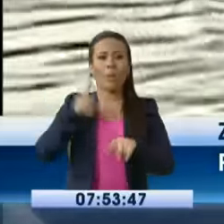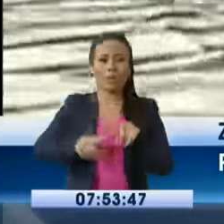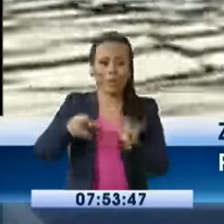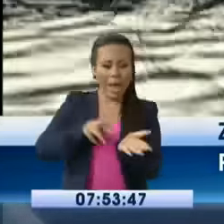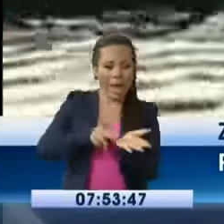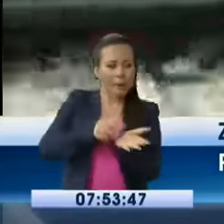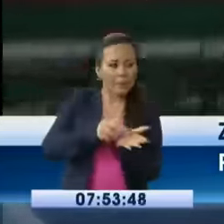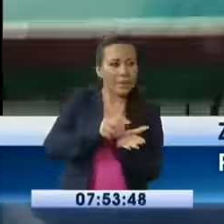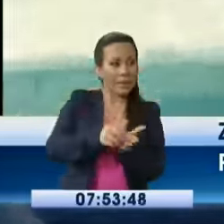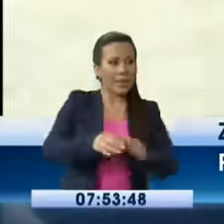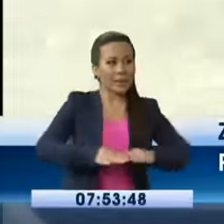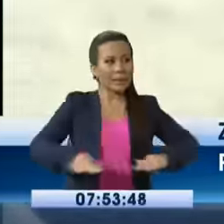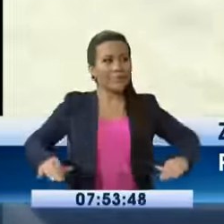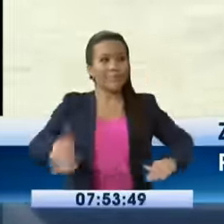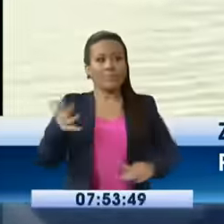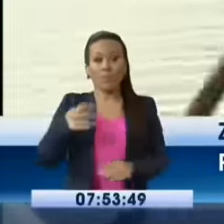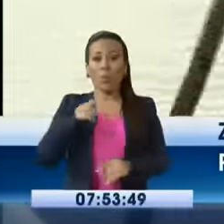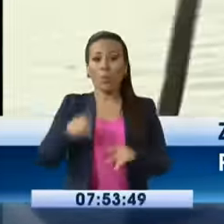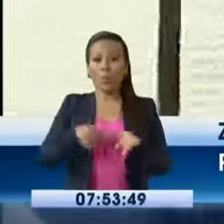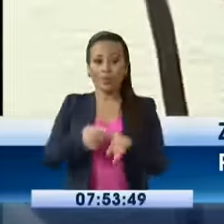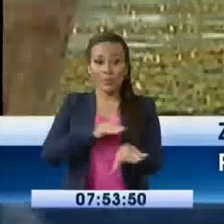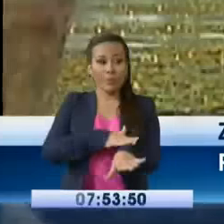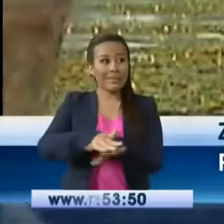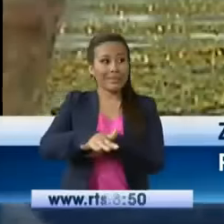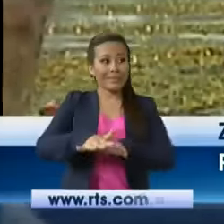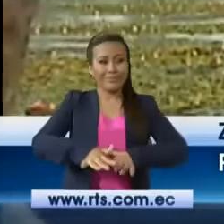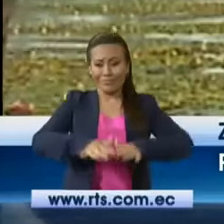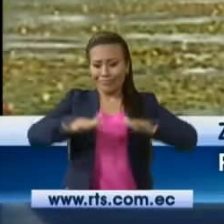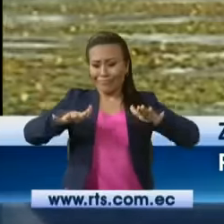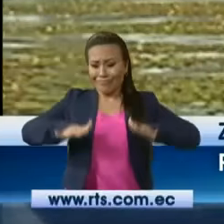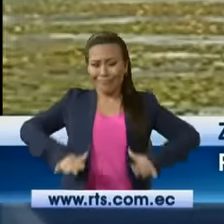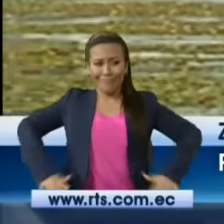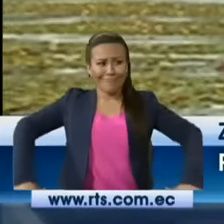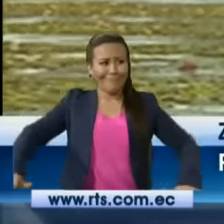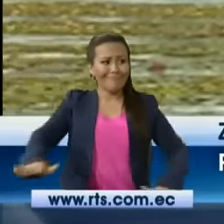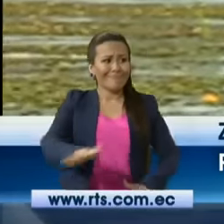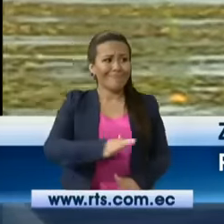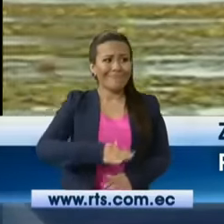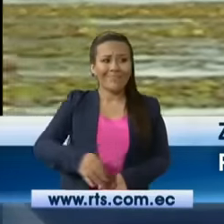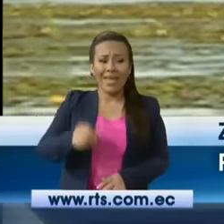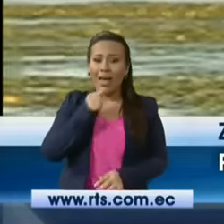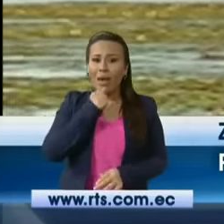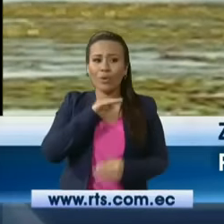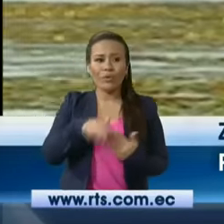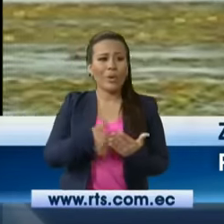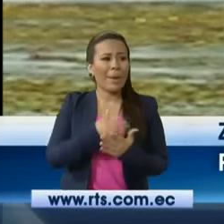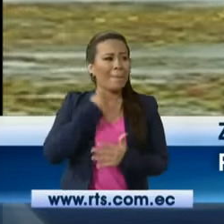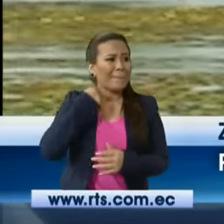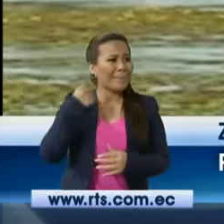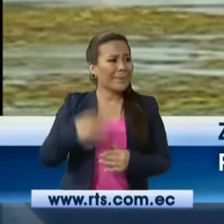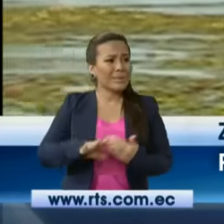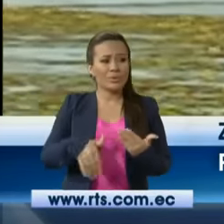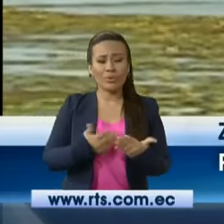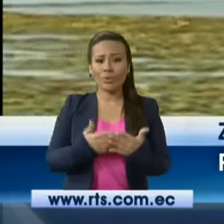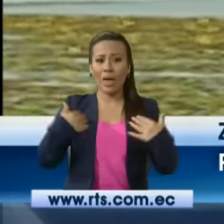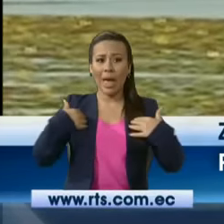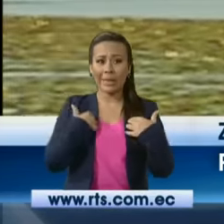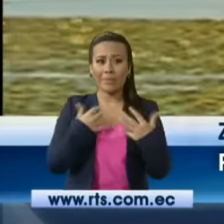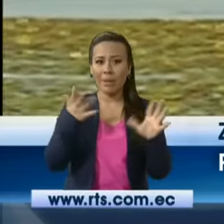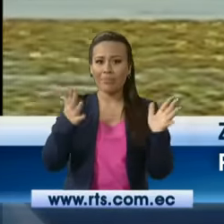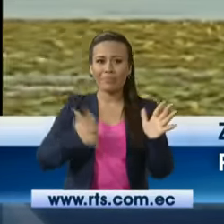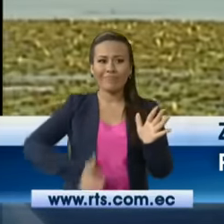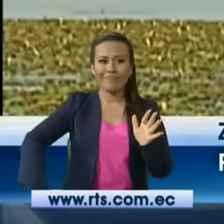hace semanas, cuando el río Daule se inundó en el sector Alborada. Todo está perdido, no hay animales, no ve cómo está muy enlomadito